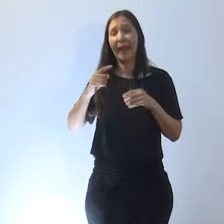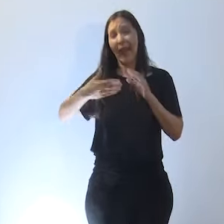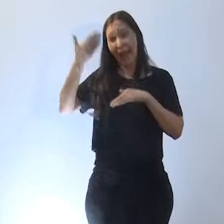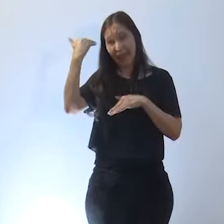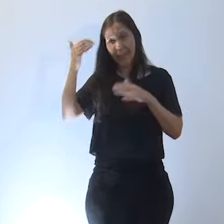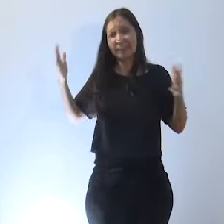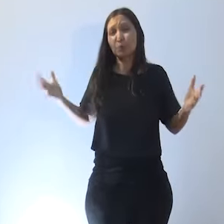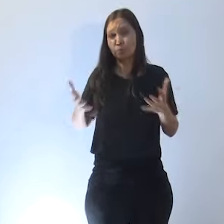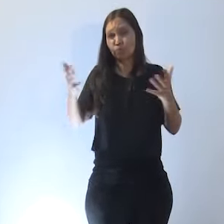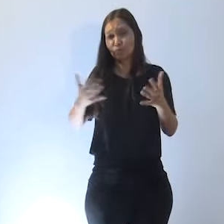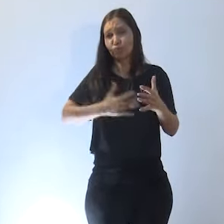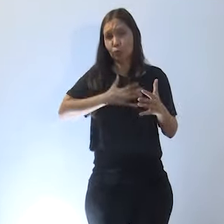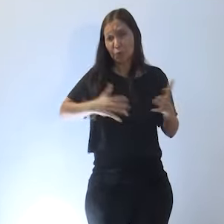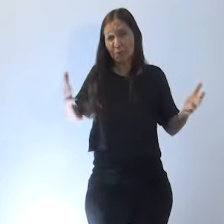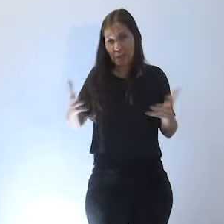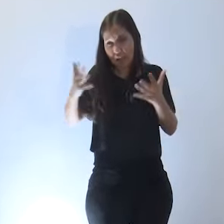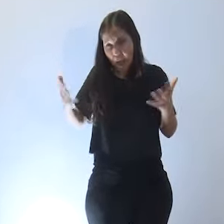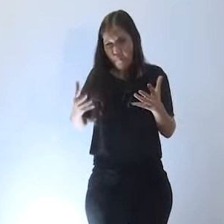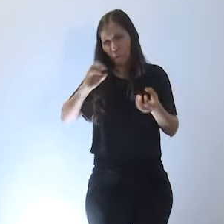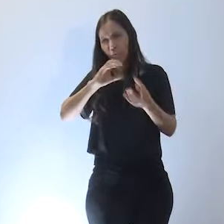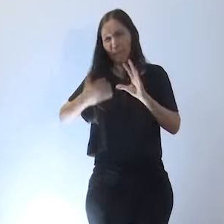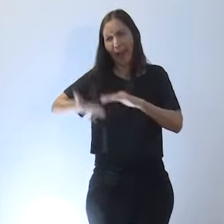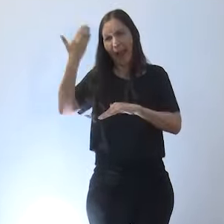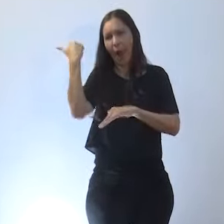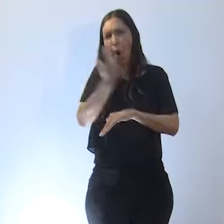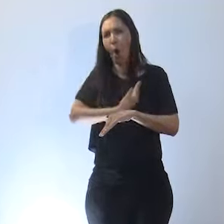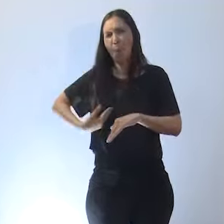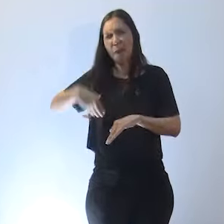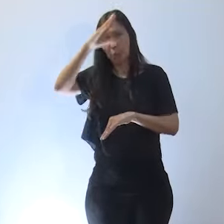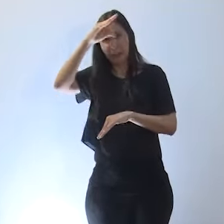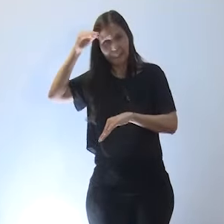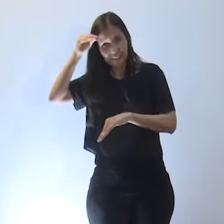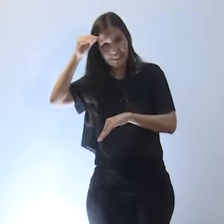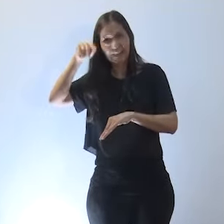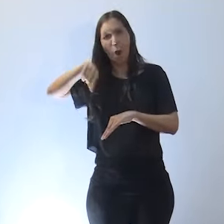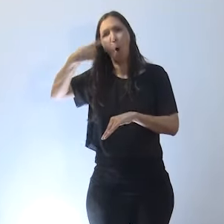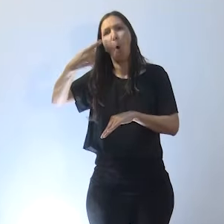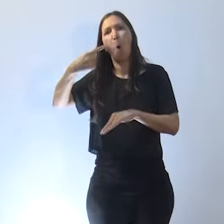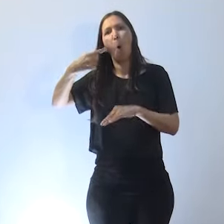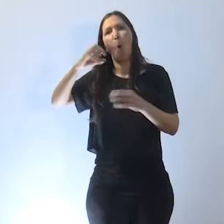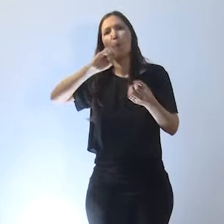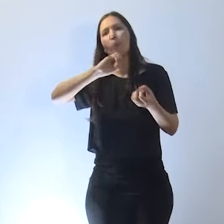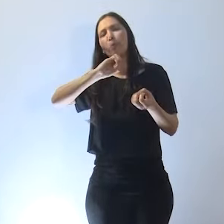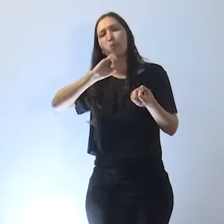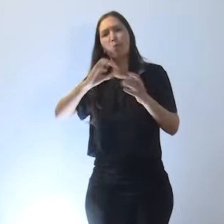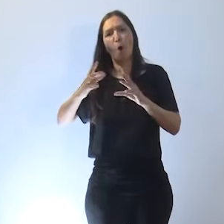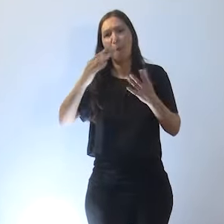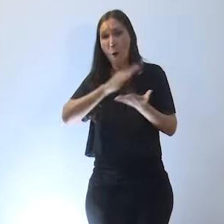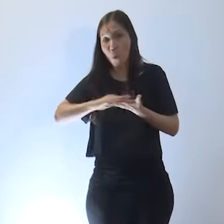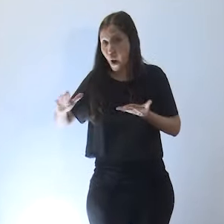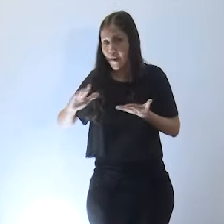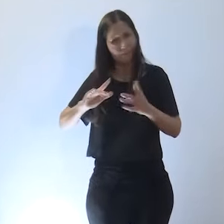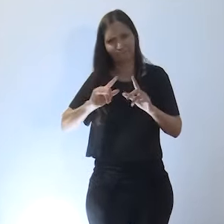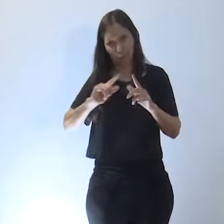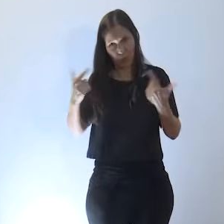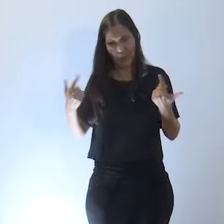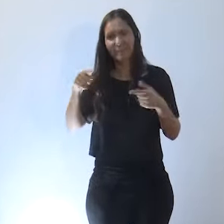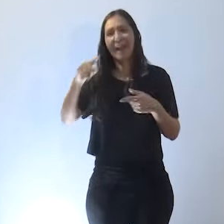formas había un problema objetivo el gobierno de Alberto era un gobierno diseñado para no